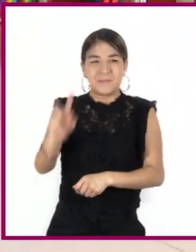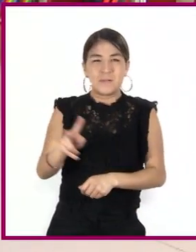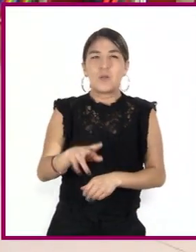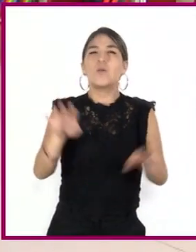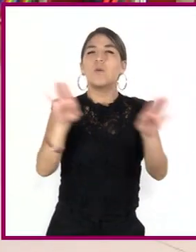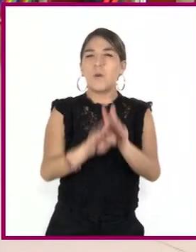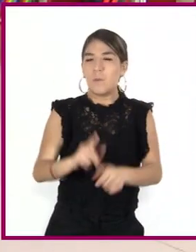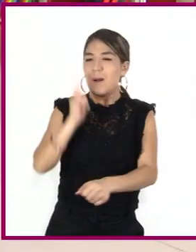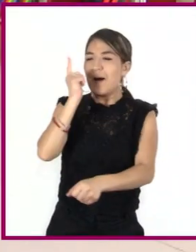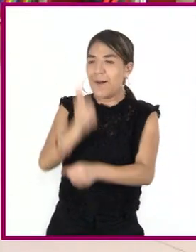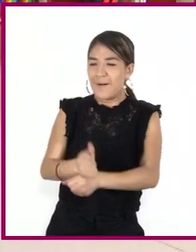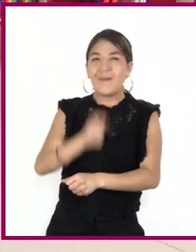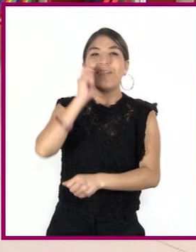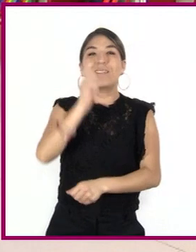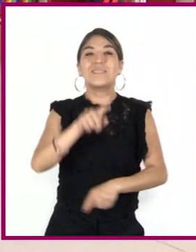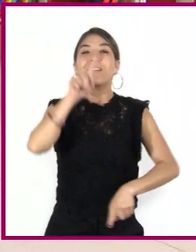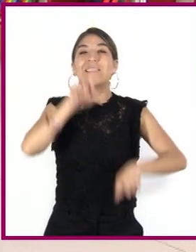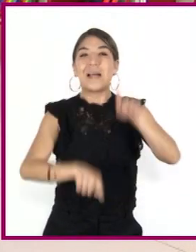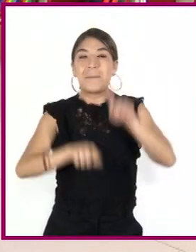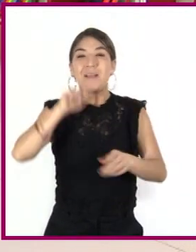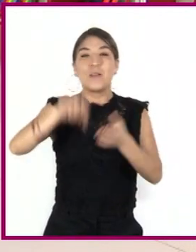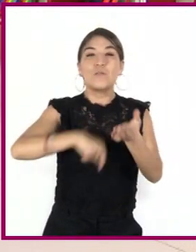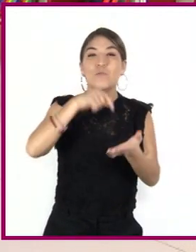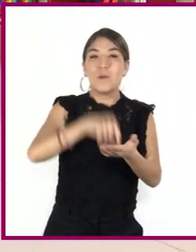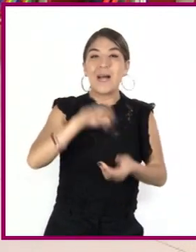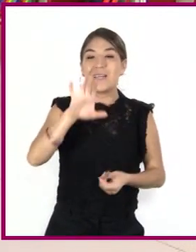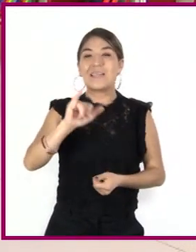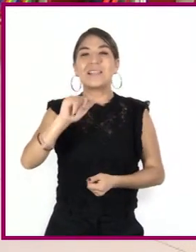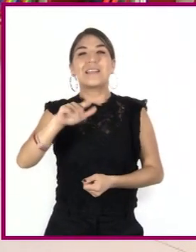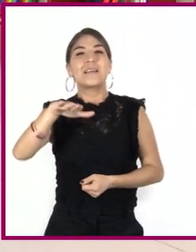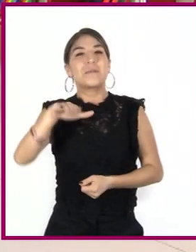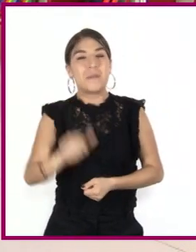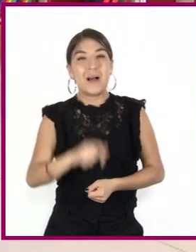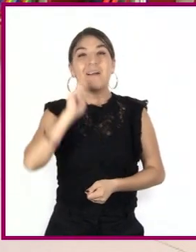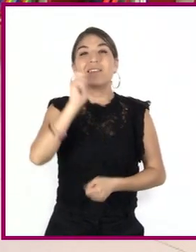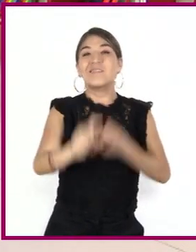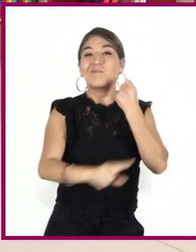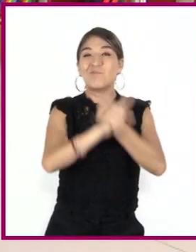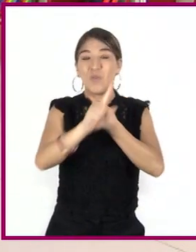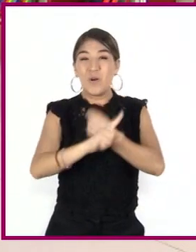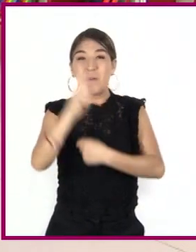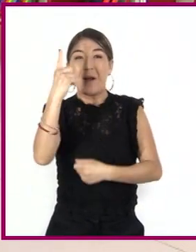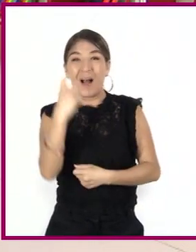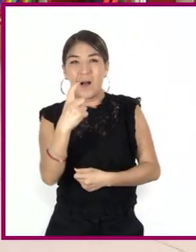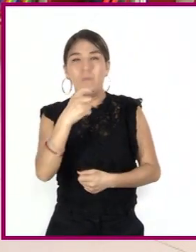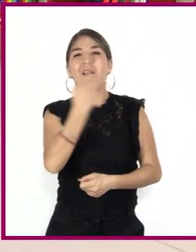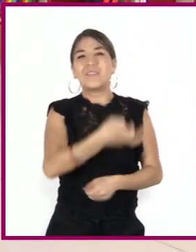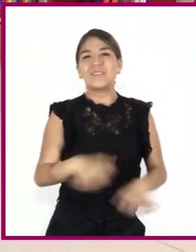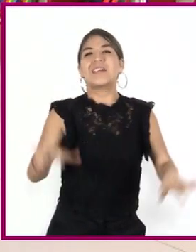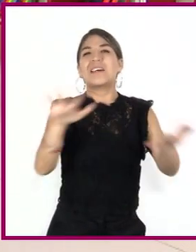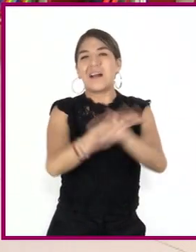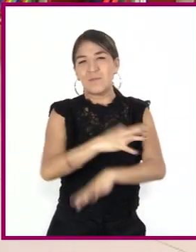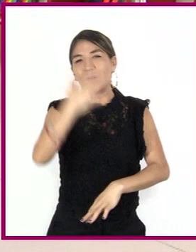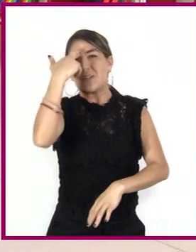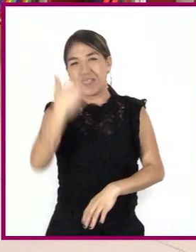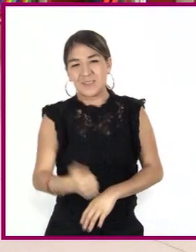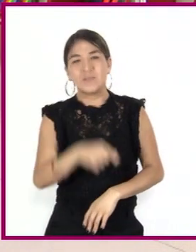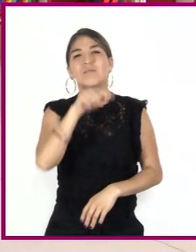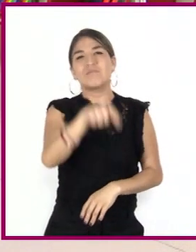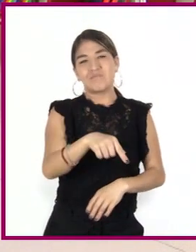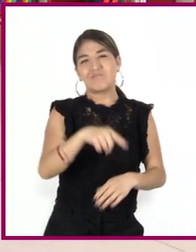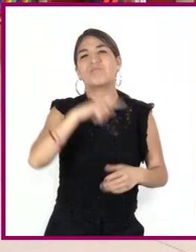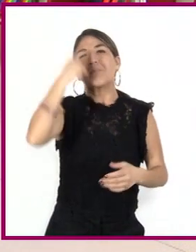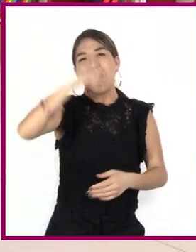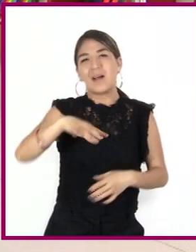damos cuenta de que dependiendo del clima de los distintos lugares, el problema del agua cambia y es otro factor a considerar en